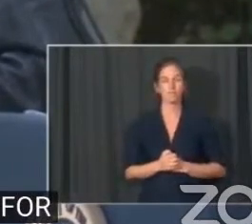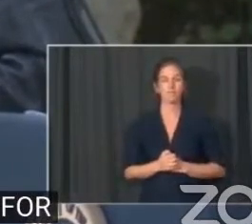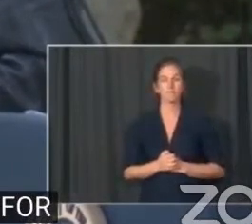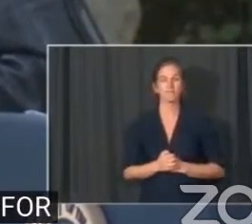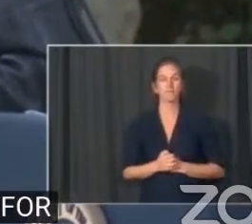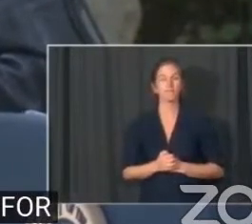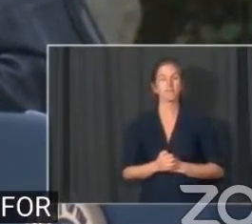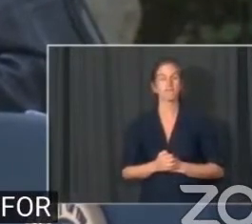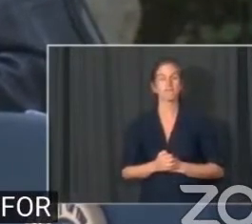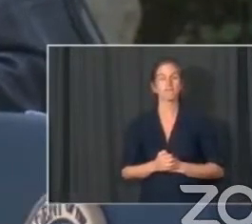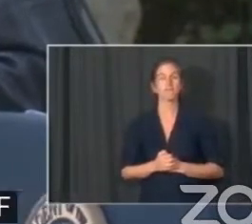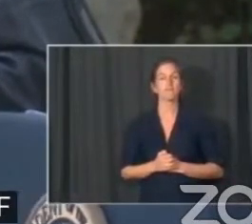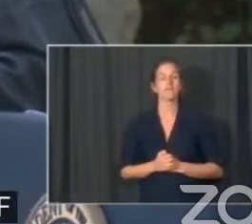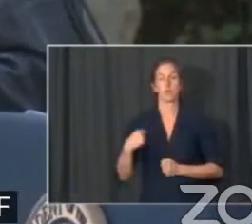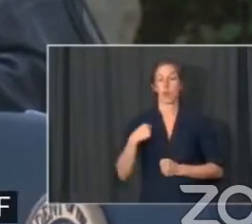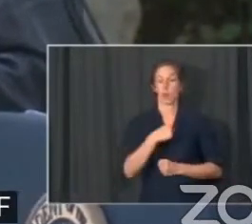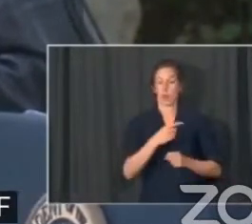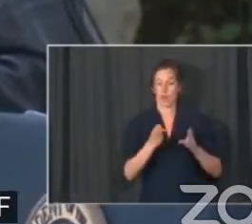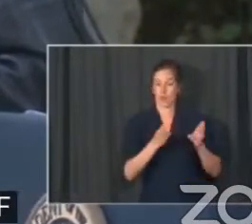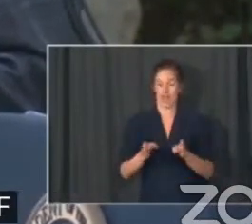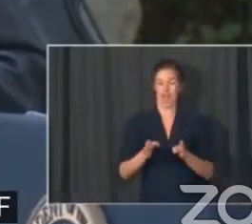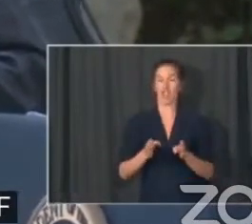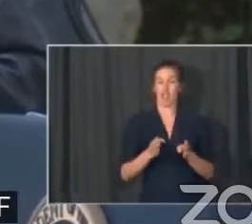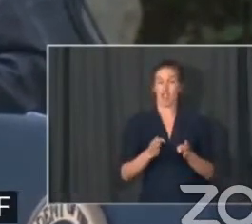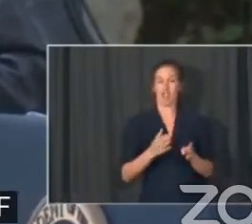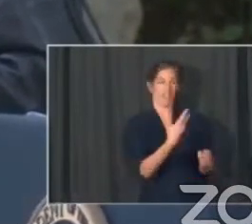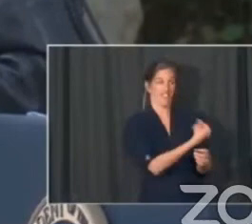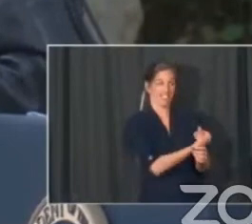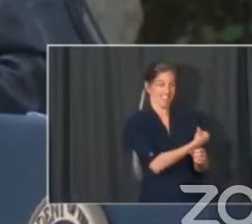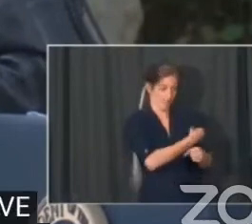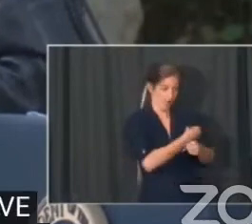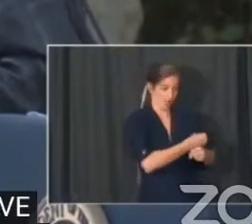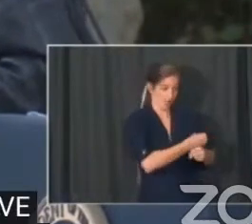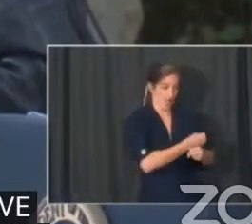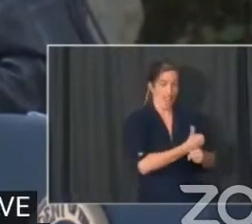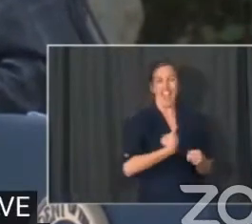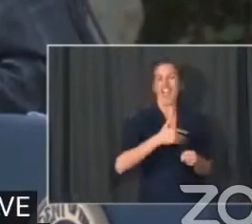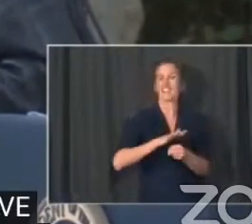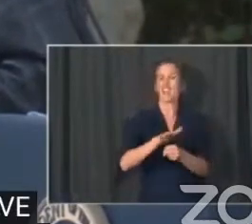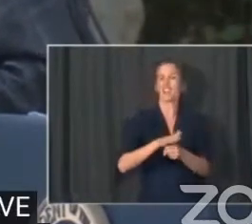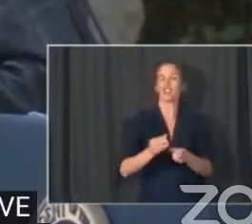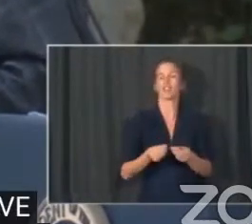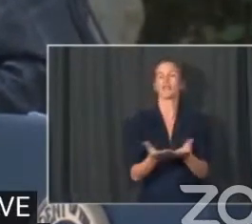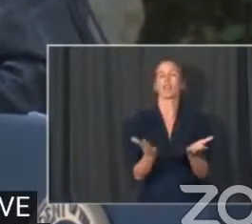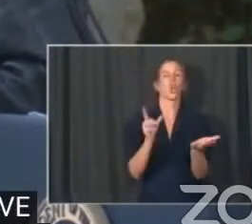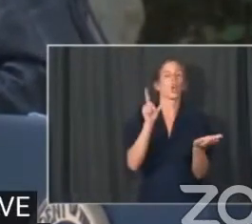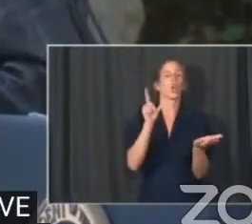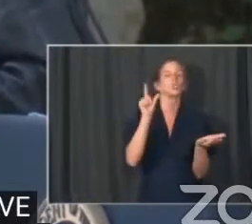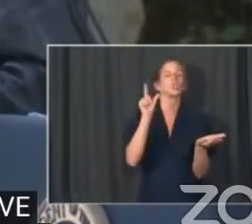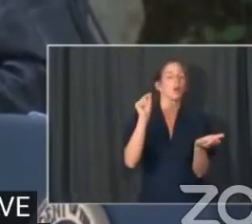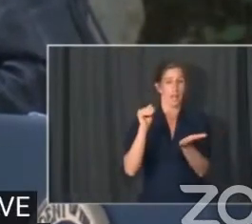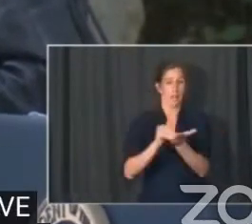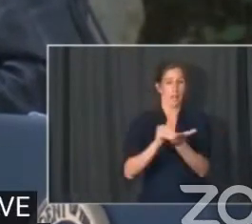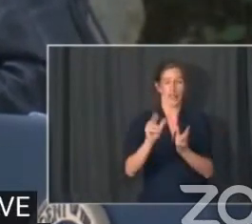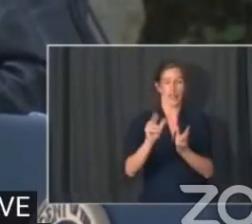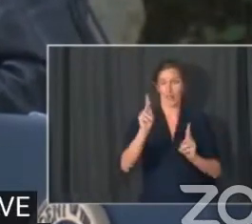aprobar y que puedan ser usadas para la inmunización de la población de los Estados Unidos en el mes de diciembre. Tenemos planeado